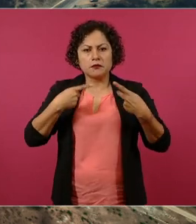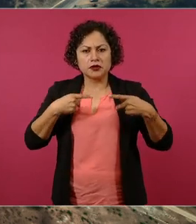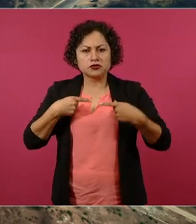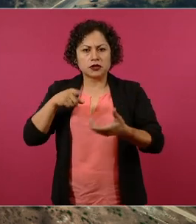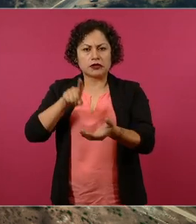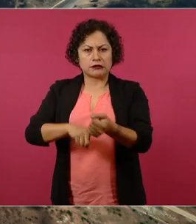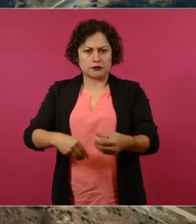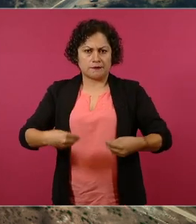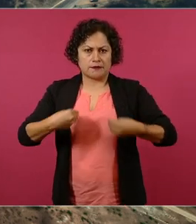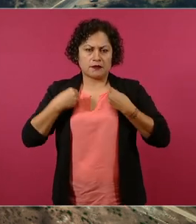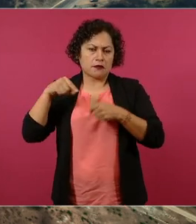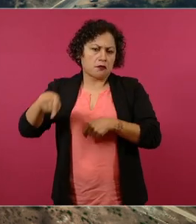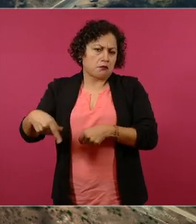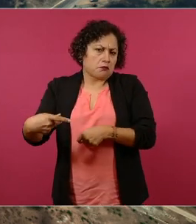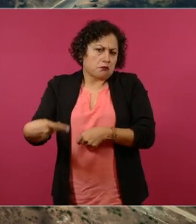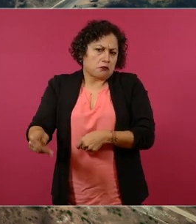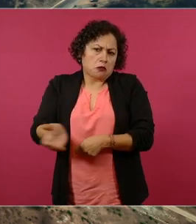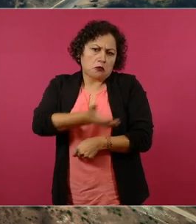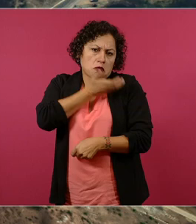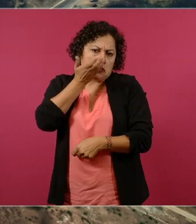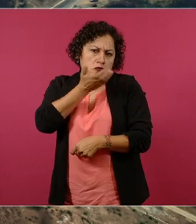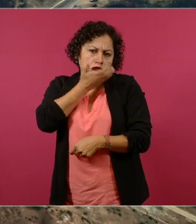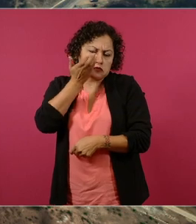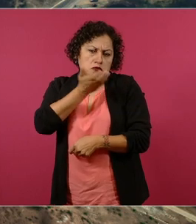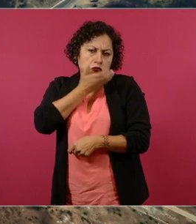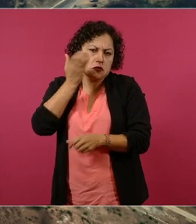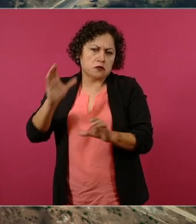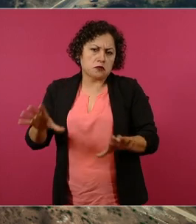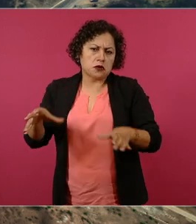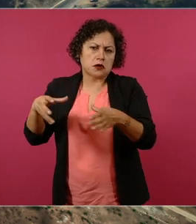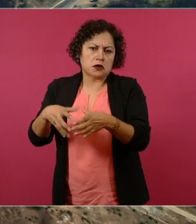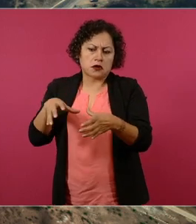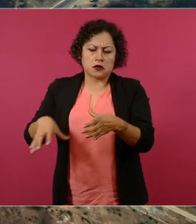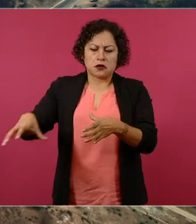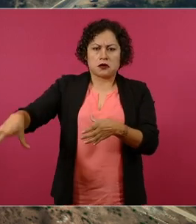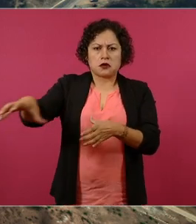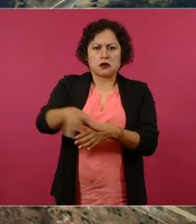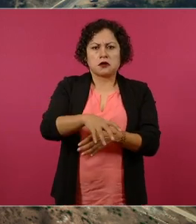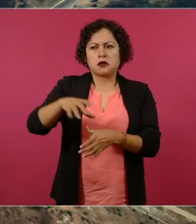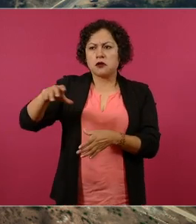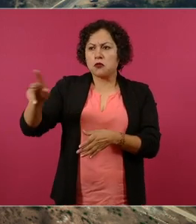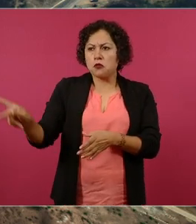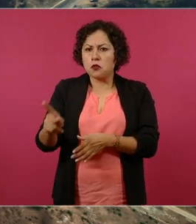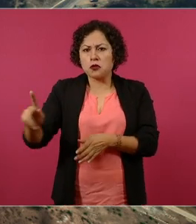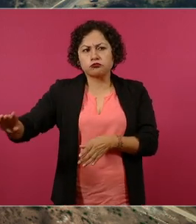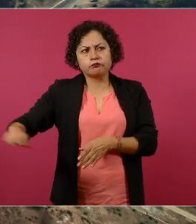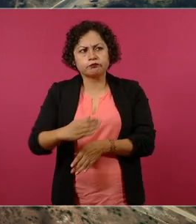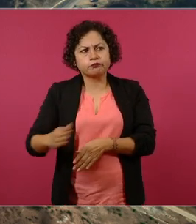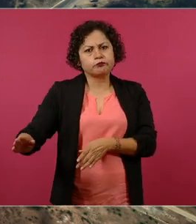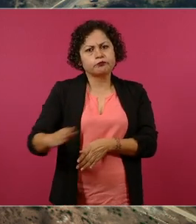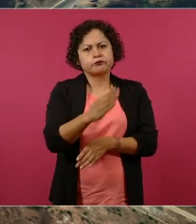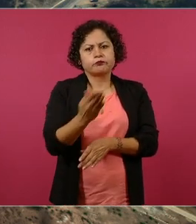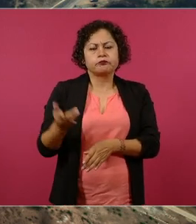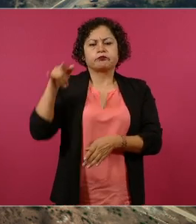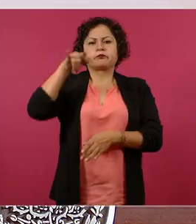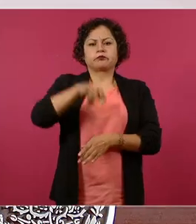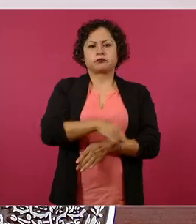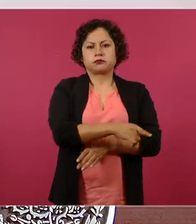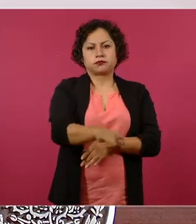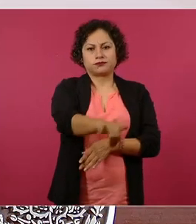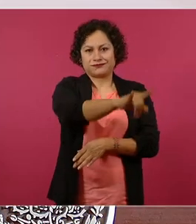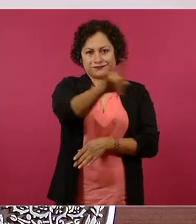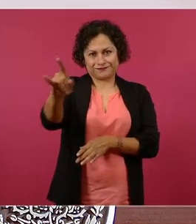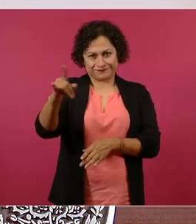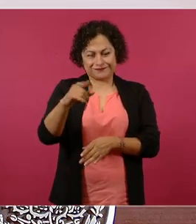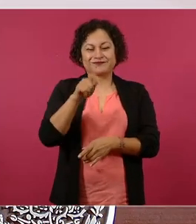desde su origen hacer menos tiempo a la autopista subirse a la autopista y estar en al menos dos horas y media a la ciudad de